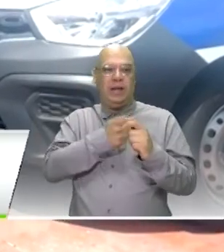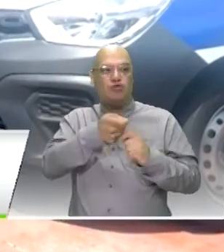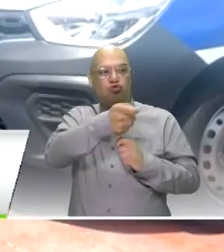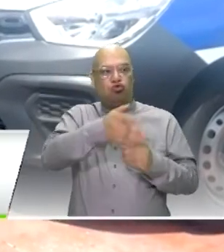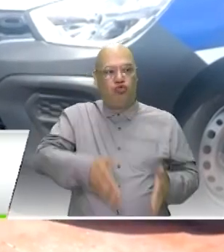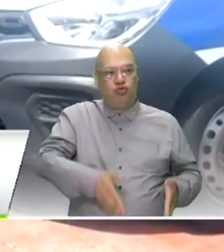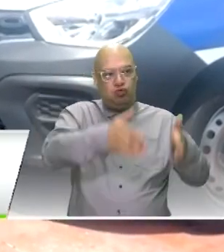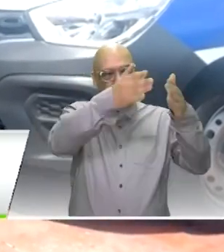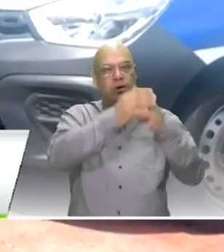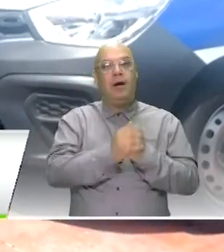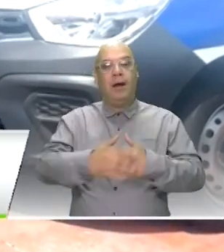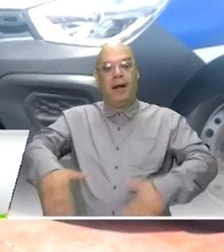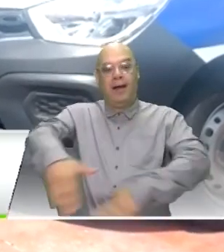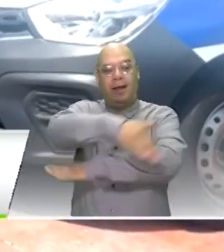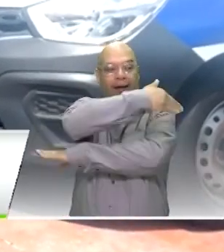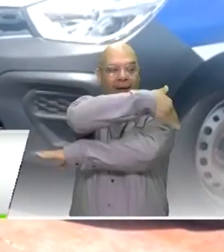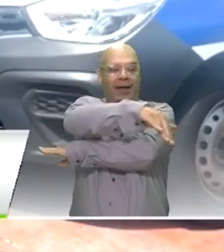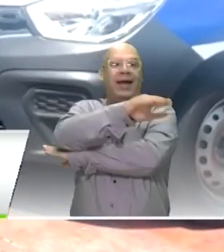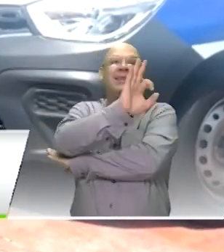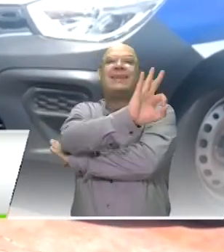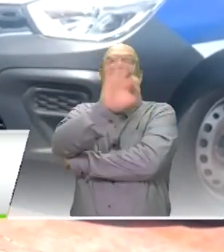entre exposiciones